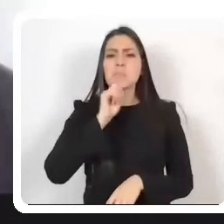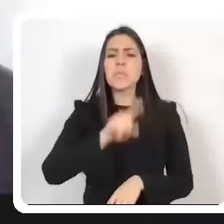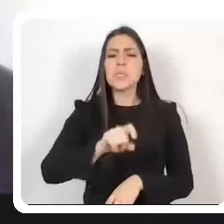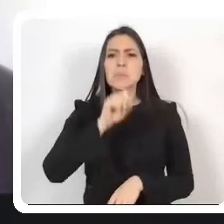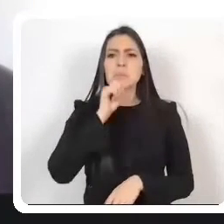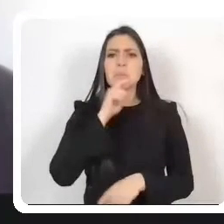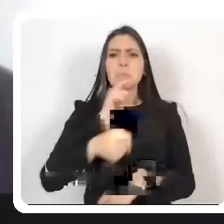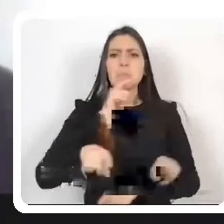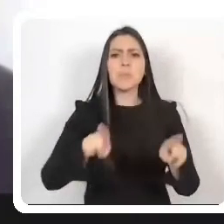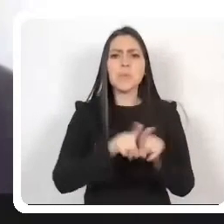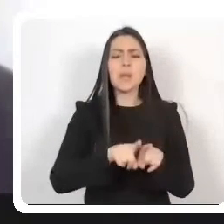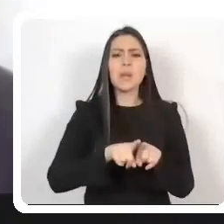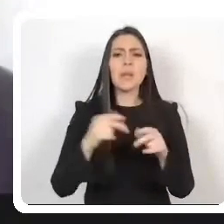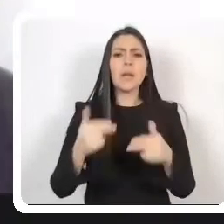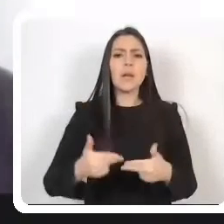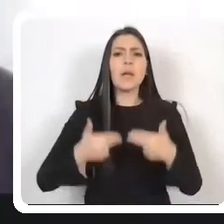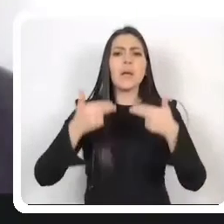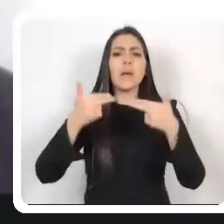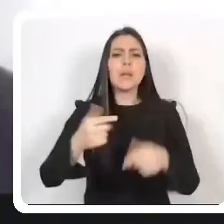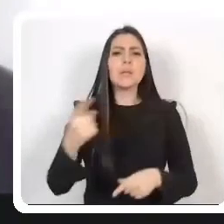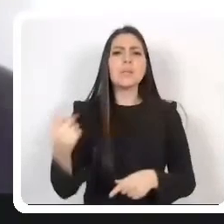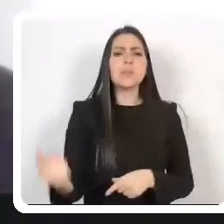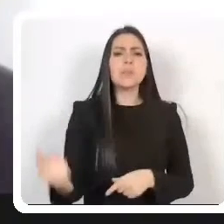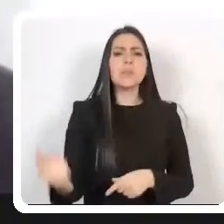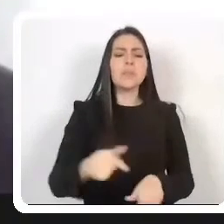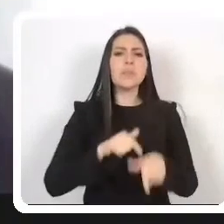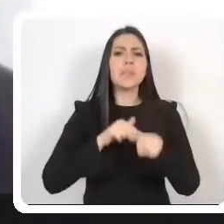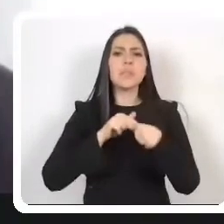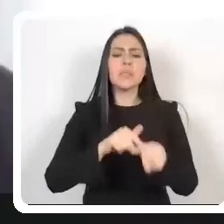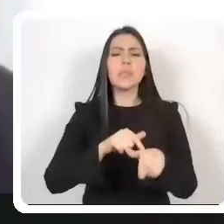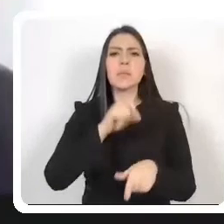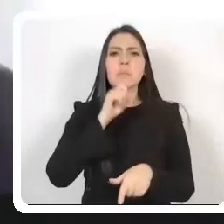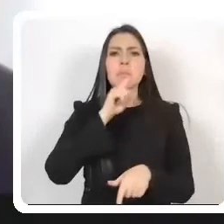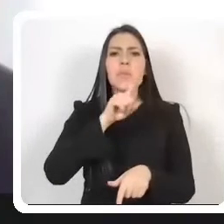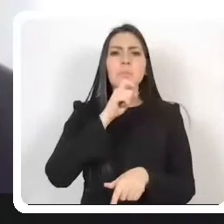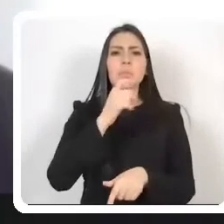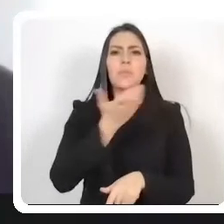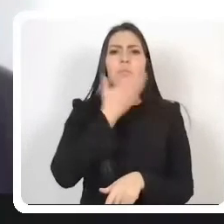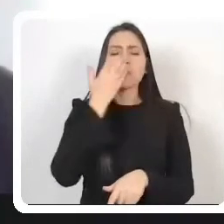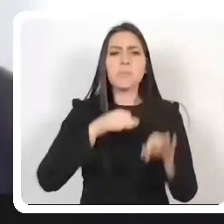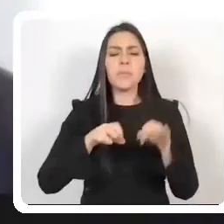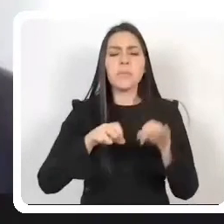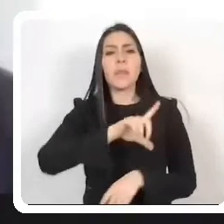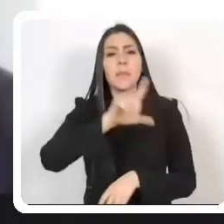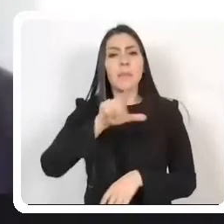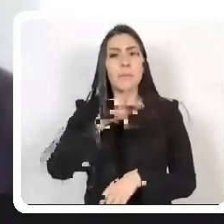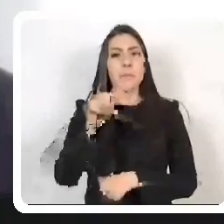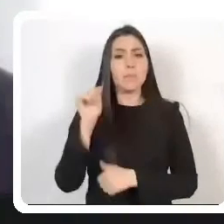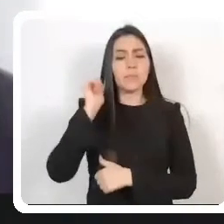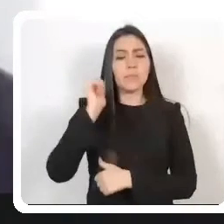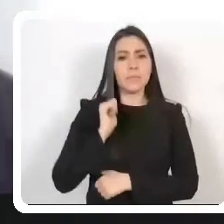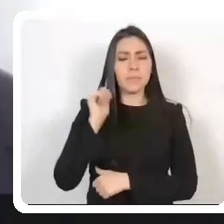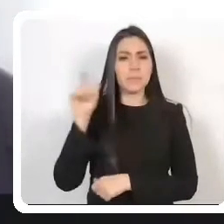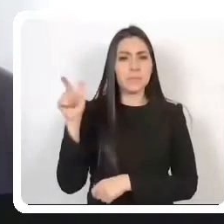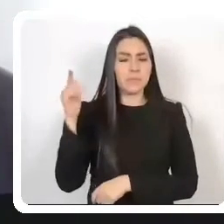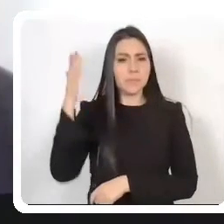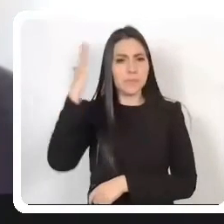había perpetrado en el poder. Durante su mandato, el inalcanzable